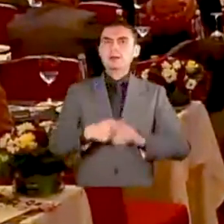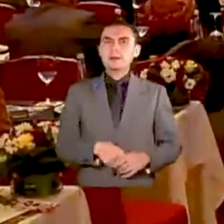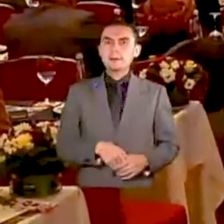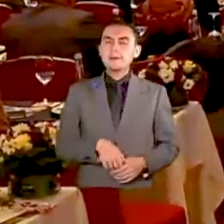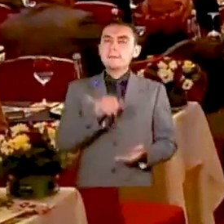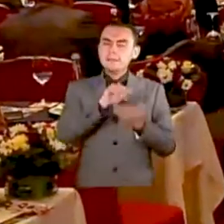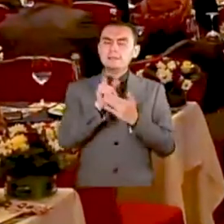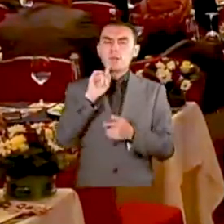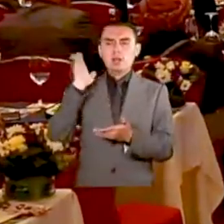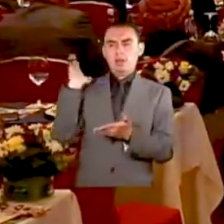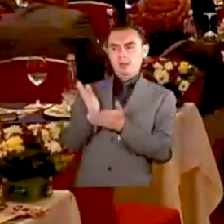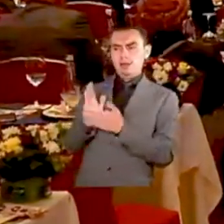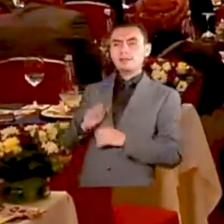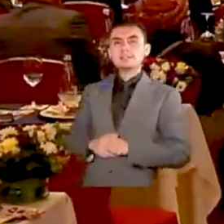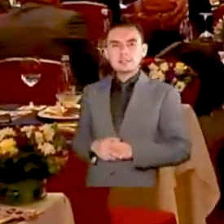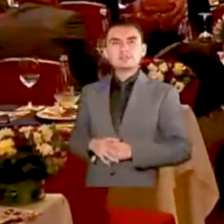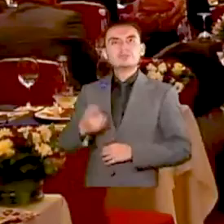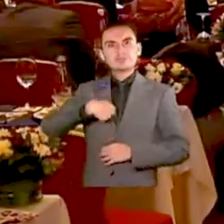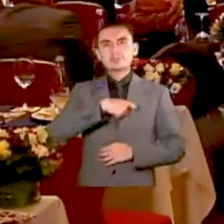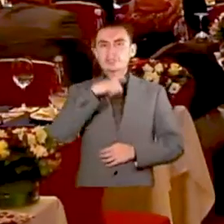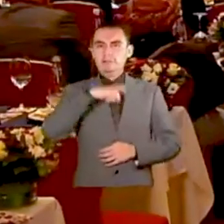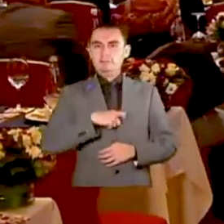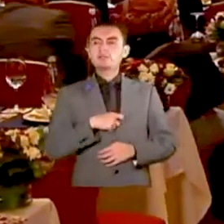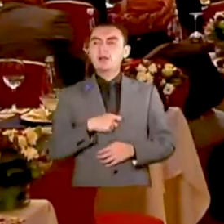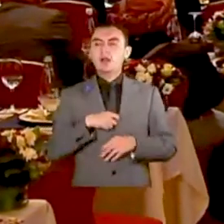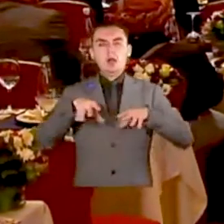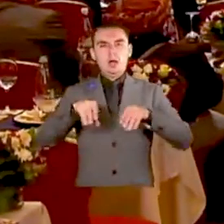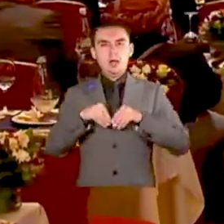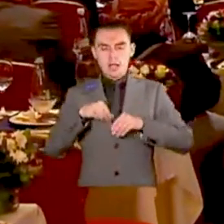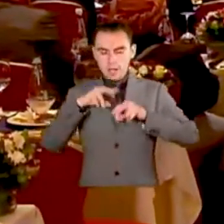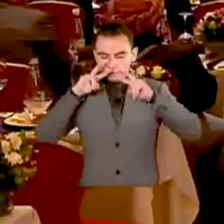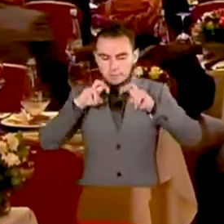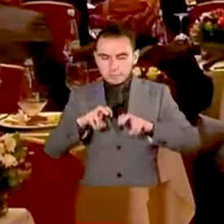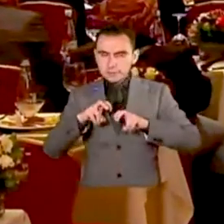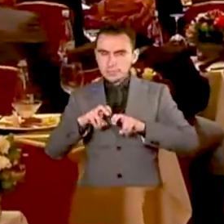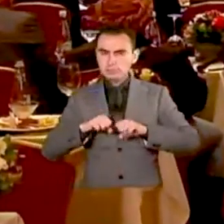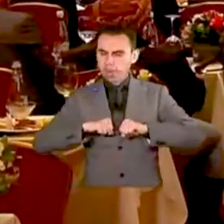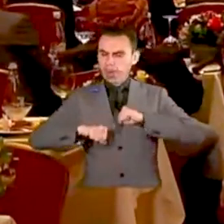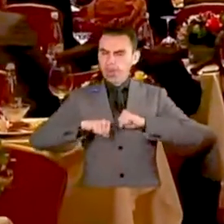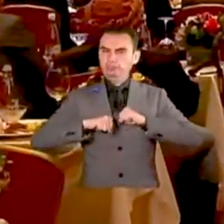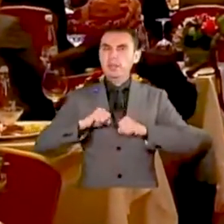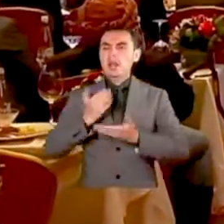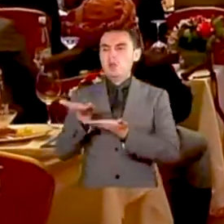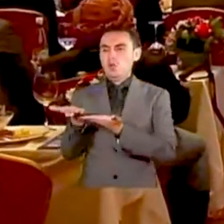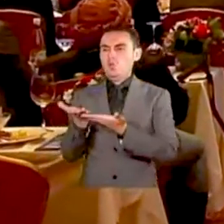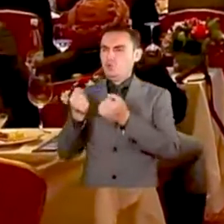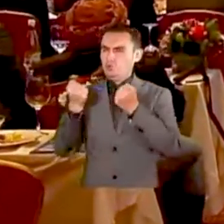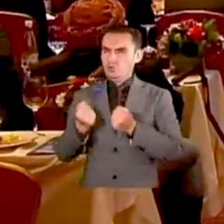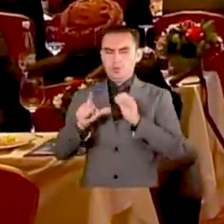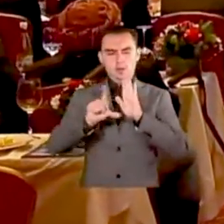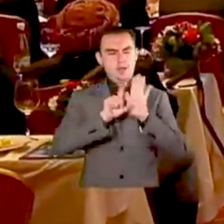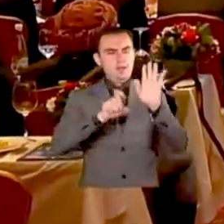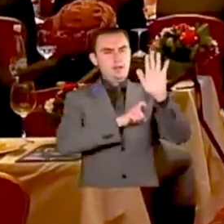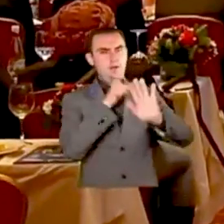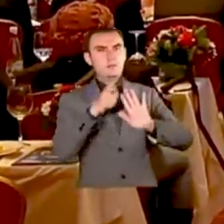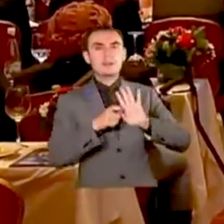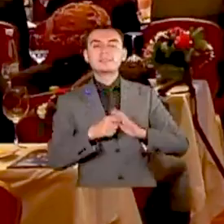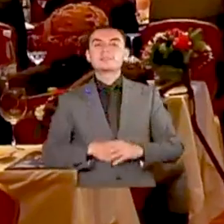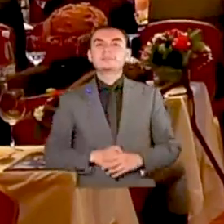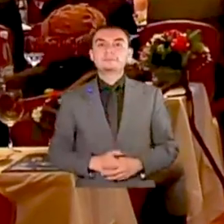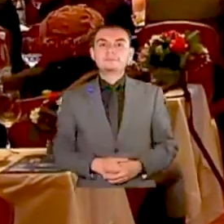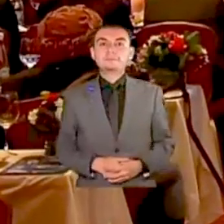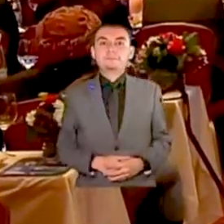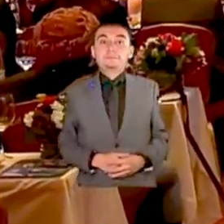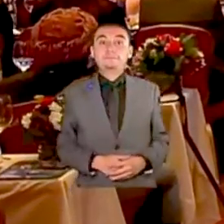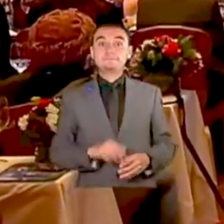se ha presentado incumplimiento hay que asumirlos e investigarlos con toda la rigurosidad de la ley, y así lo hemos hecho.